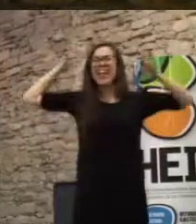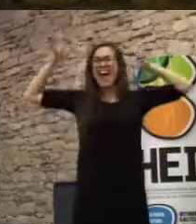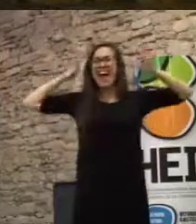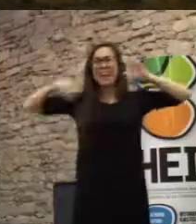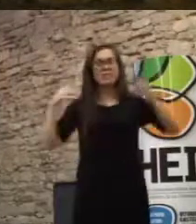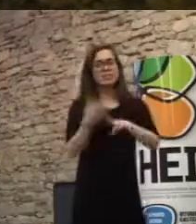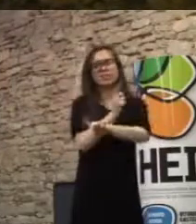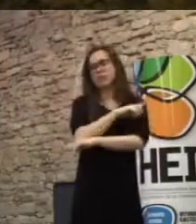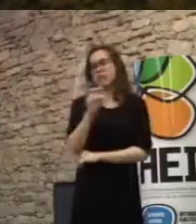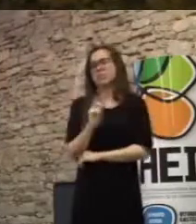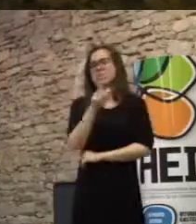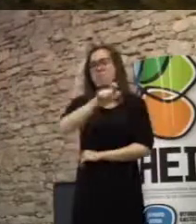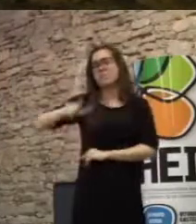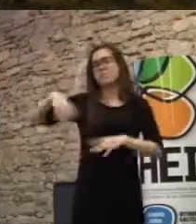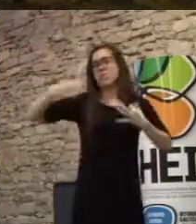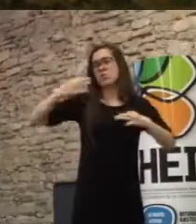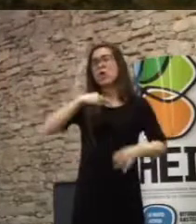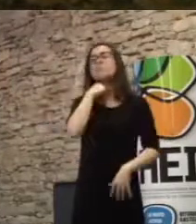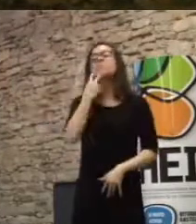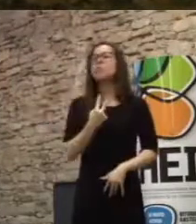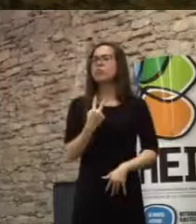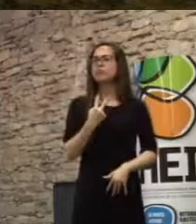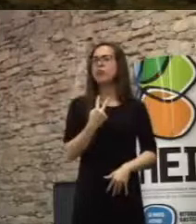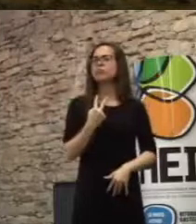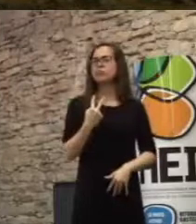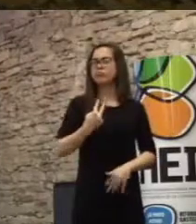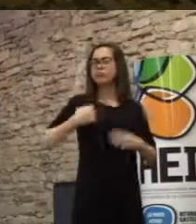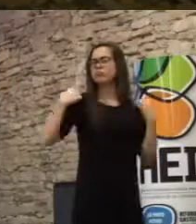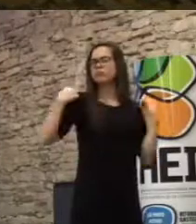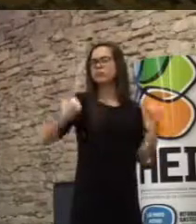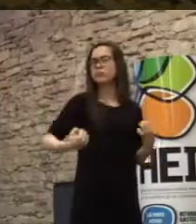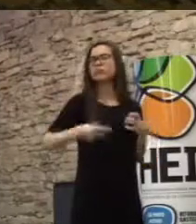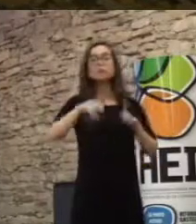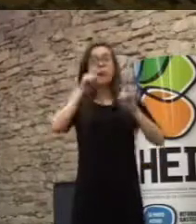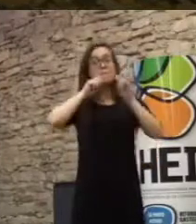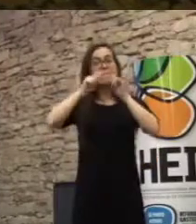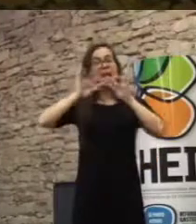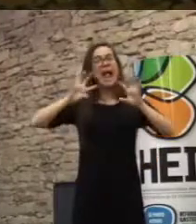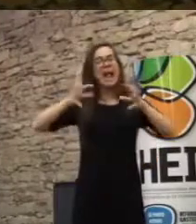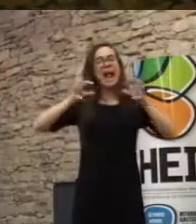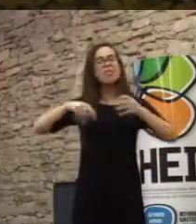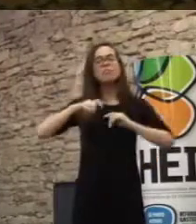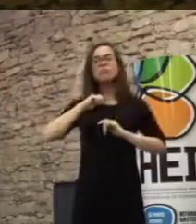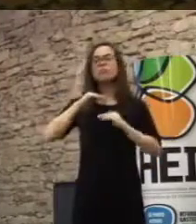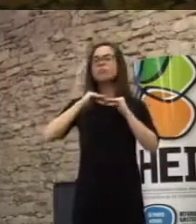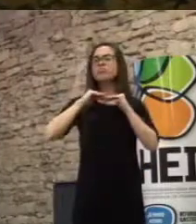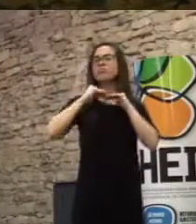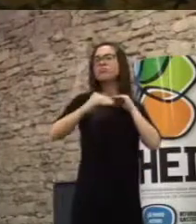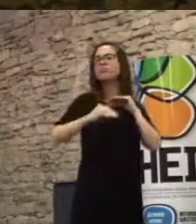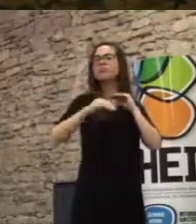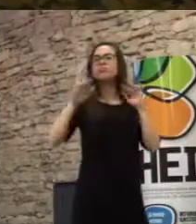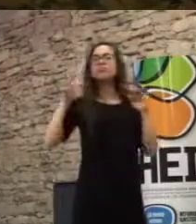normalmente son personas que tienen la voz bastante timbrada podríamos decir que son locutores o locutores de radio porque su voz suena como muy bien